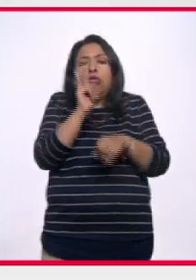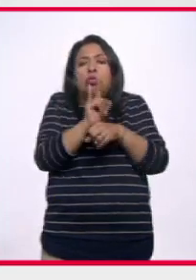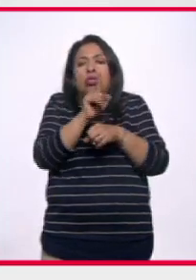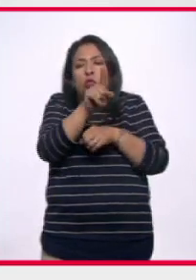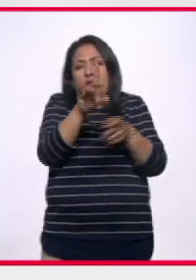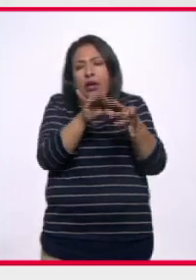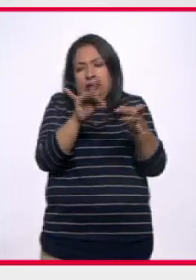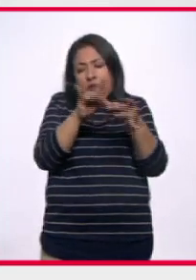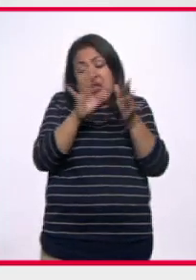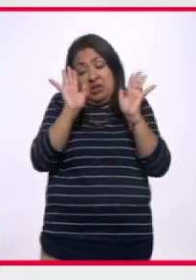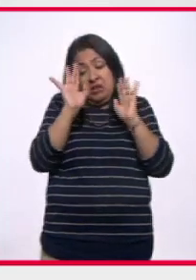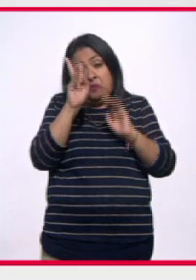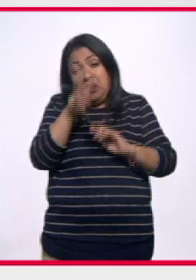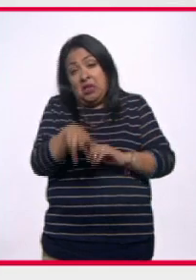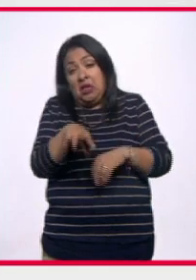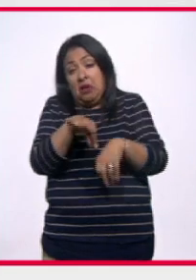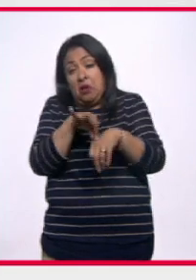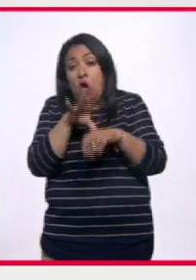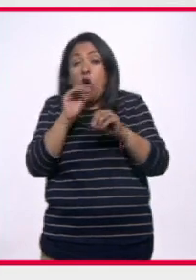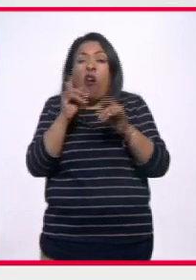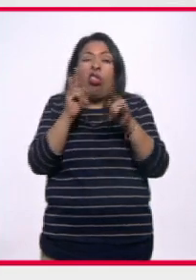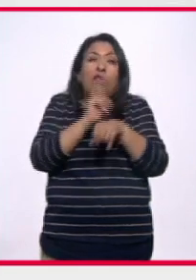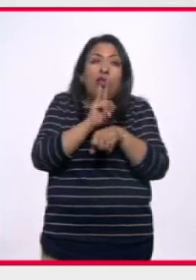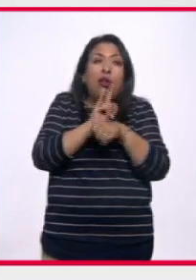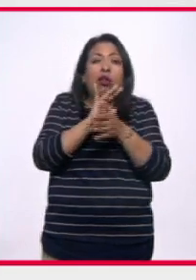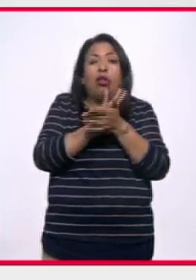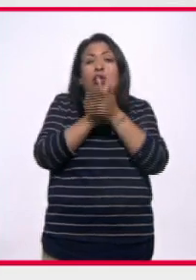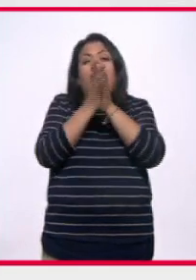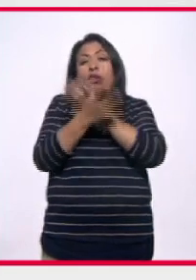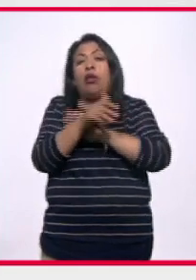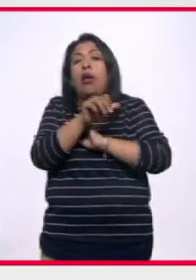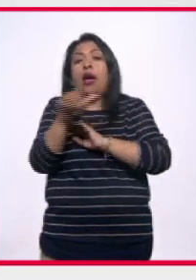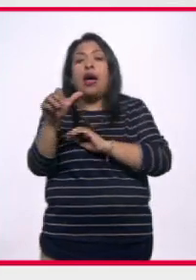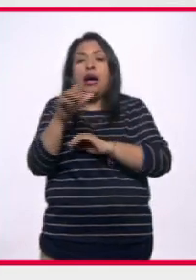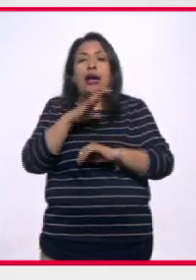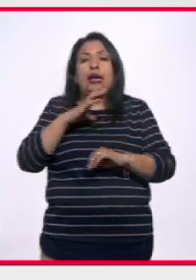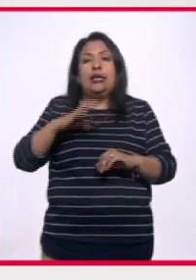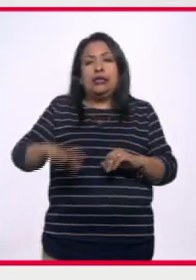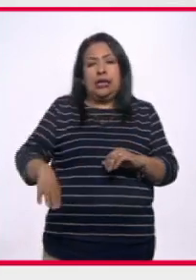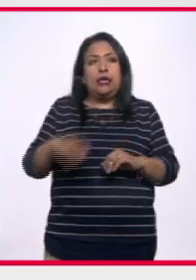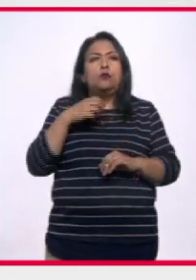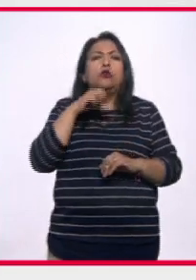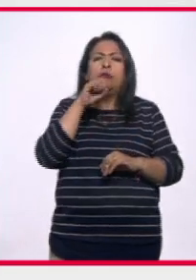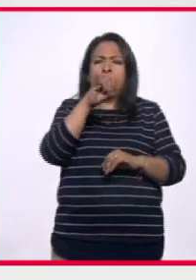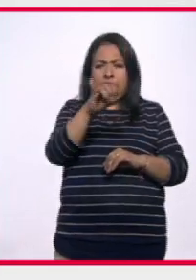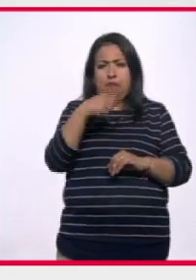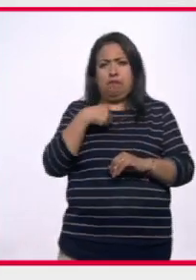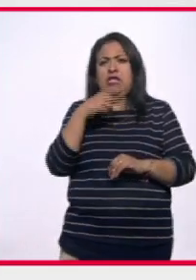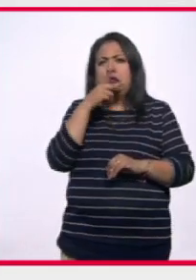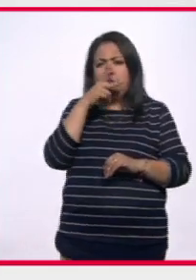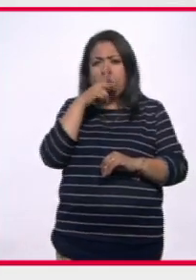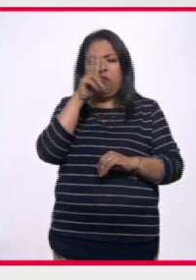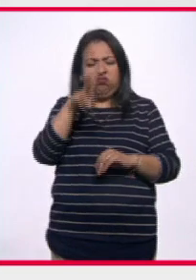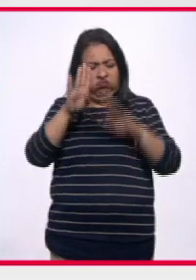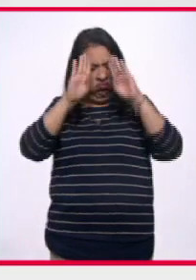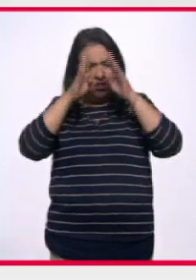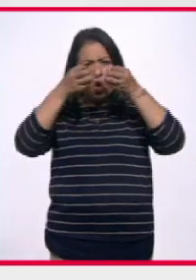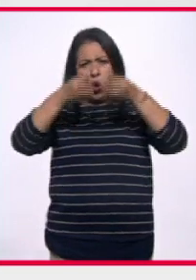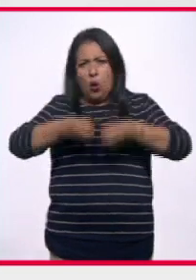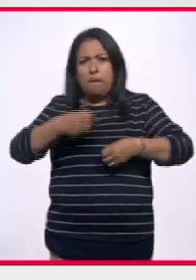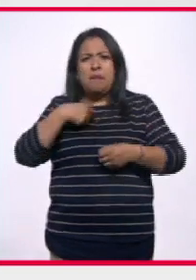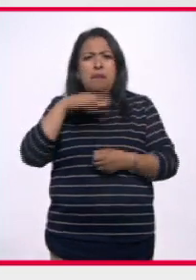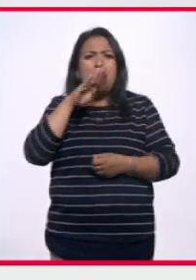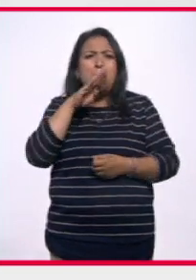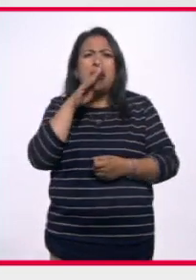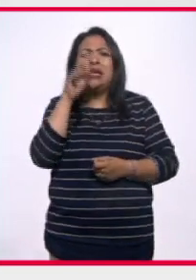lo que pláticas acerca de una cierta conversión al cristianismo si mis padres estaban muy ocupados mi madre